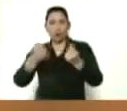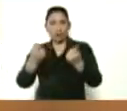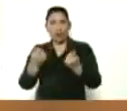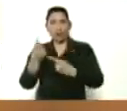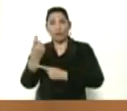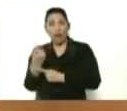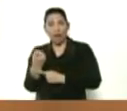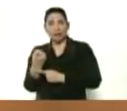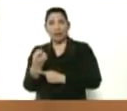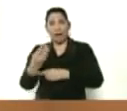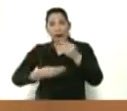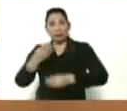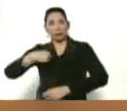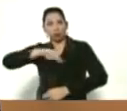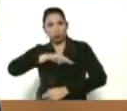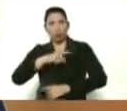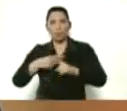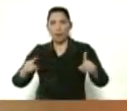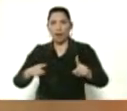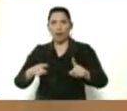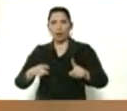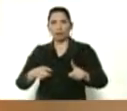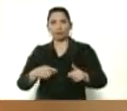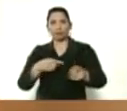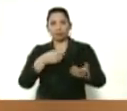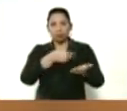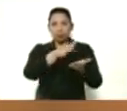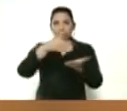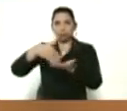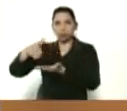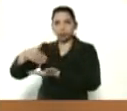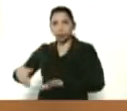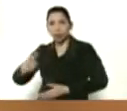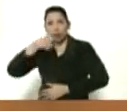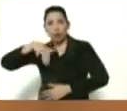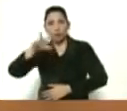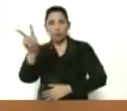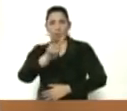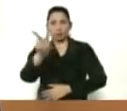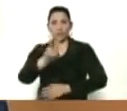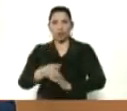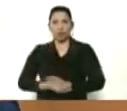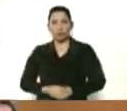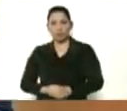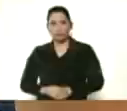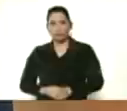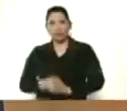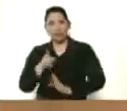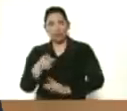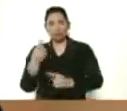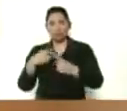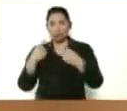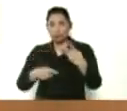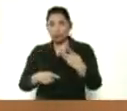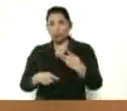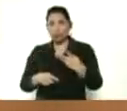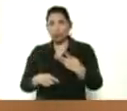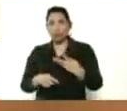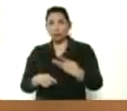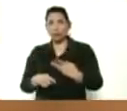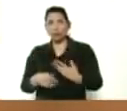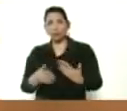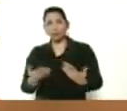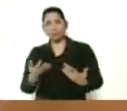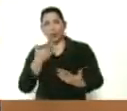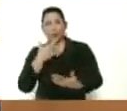hace para distribuir en el pueblo de Venezuela. Es una cosa, quizás notas un cierto tono